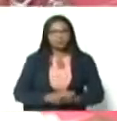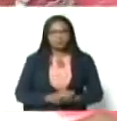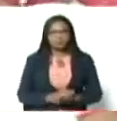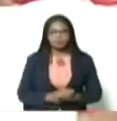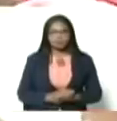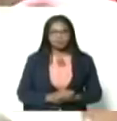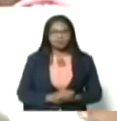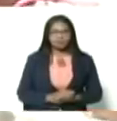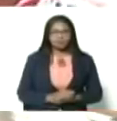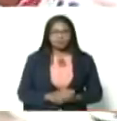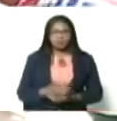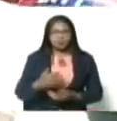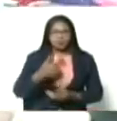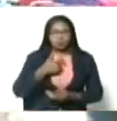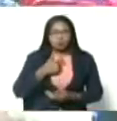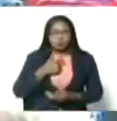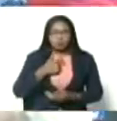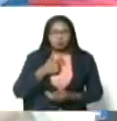Yo aspiro que